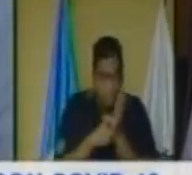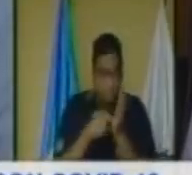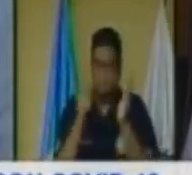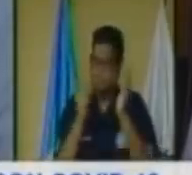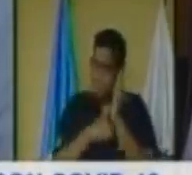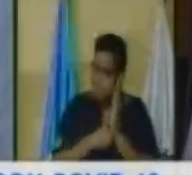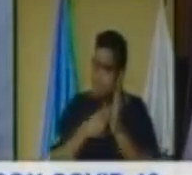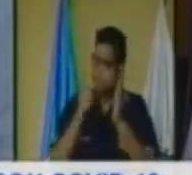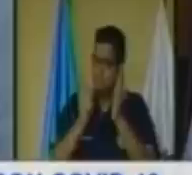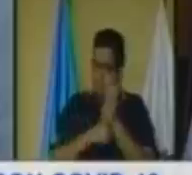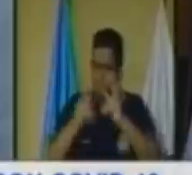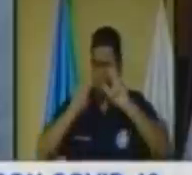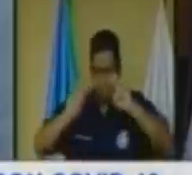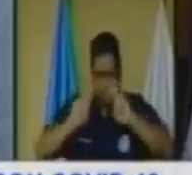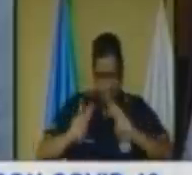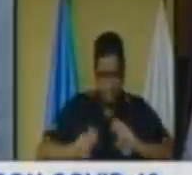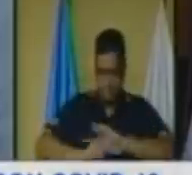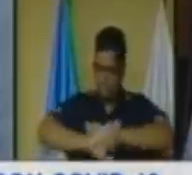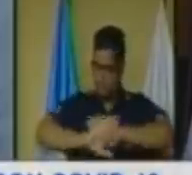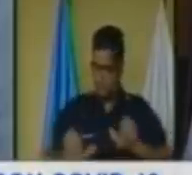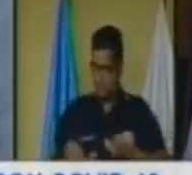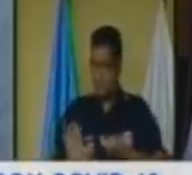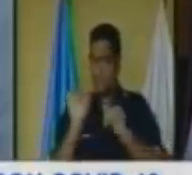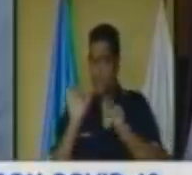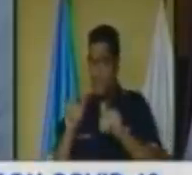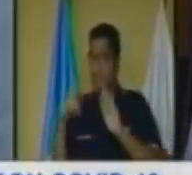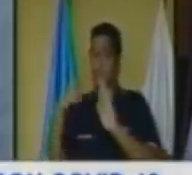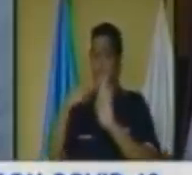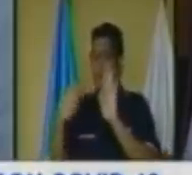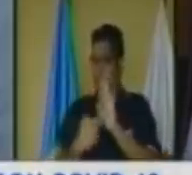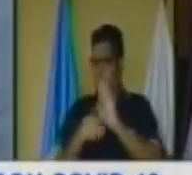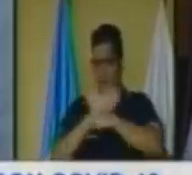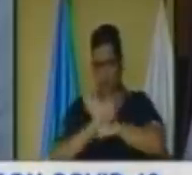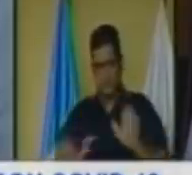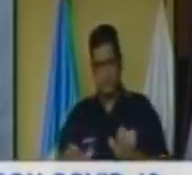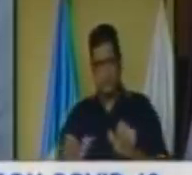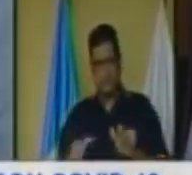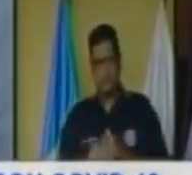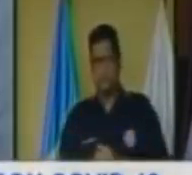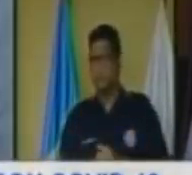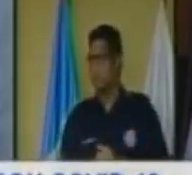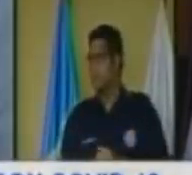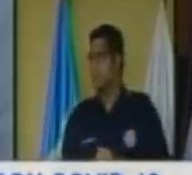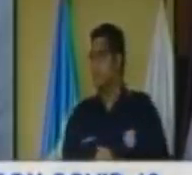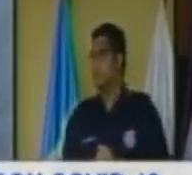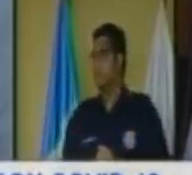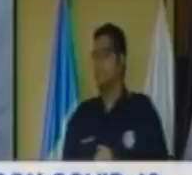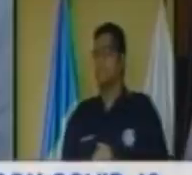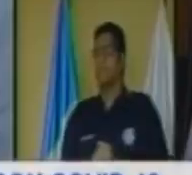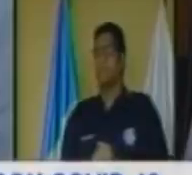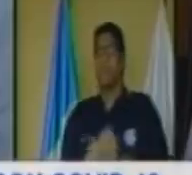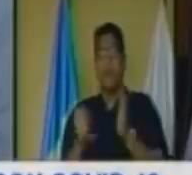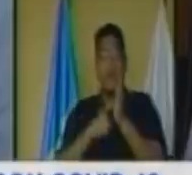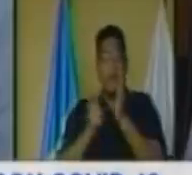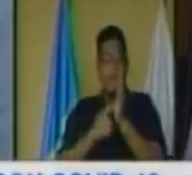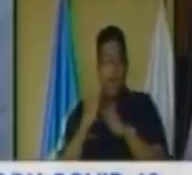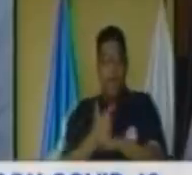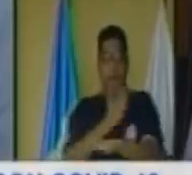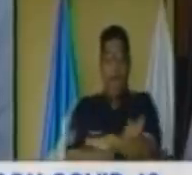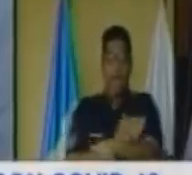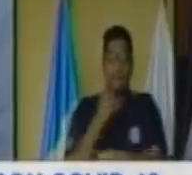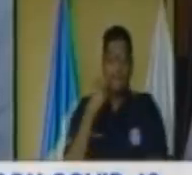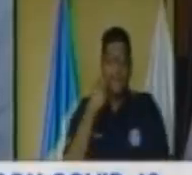síntoma, les será tomada la muestra. Es el protocolo. Se toma muestra cuando tiene síntomas. No se toma muestra de